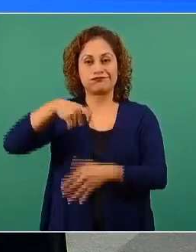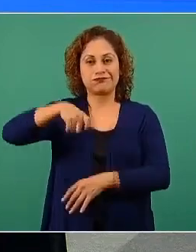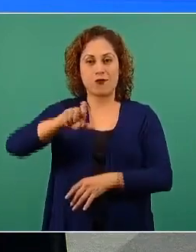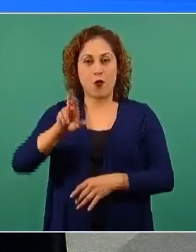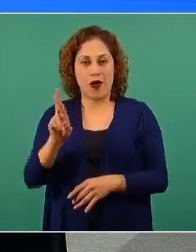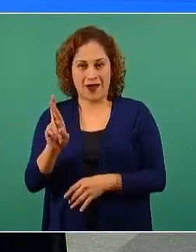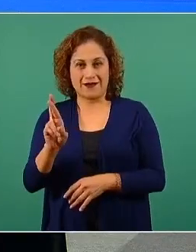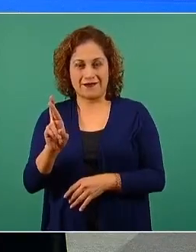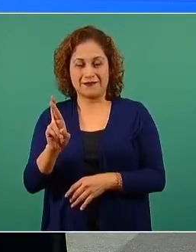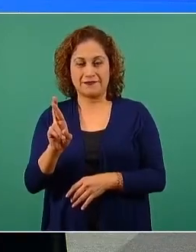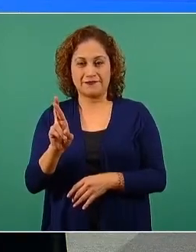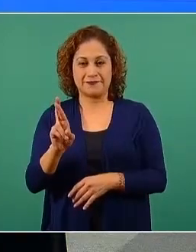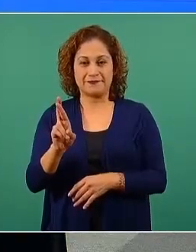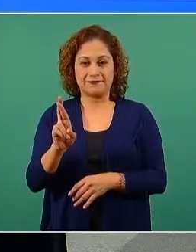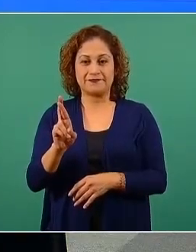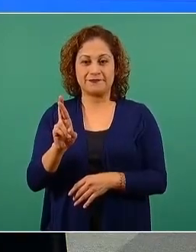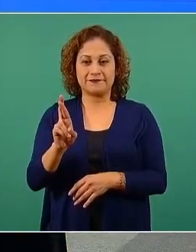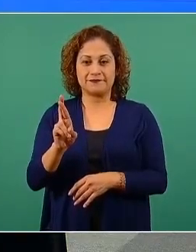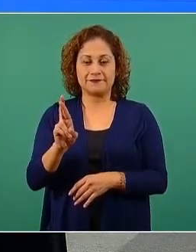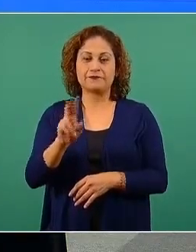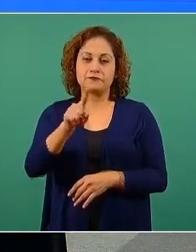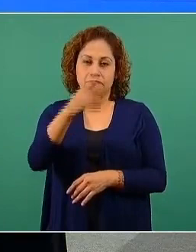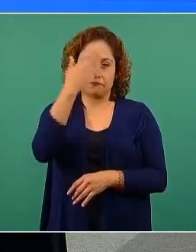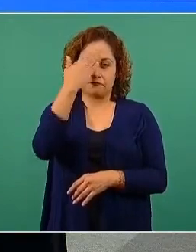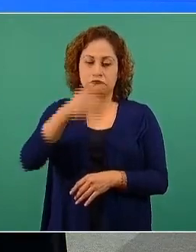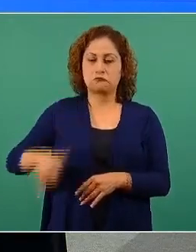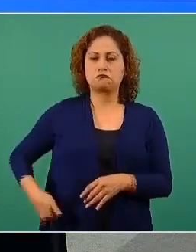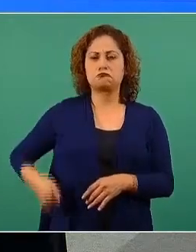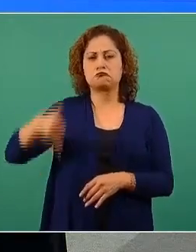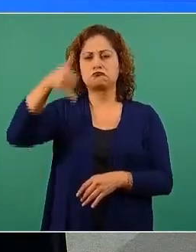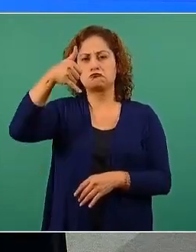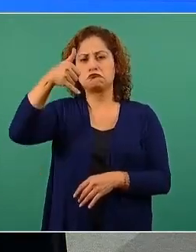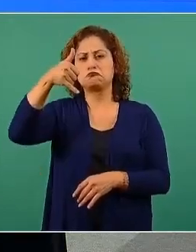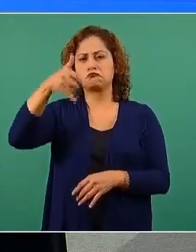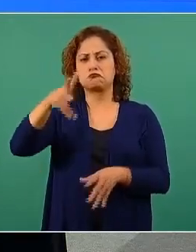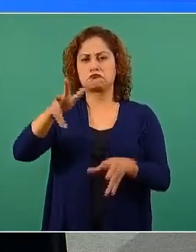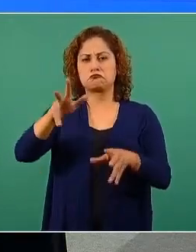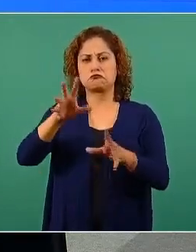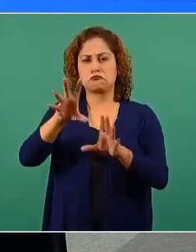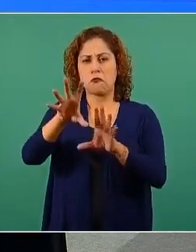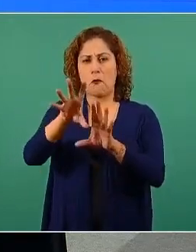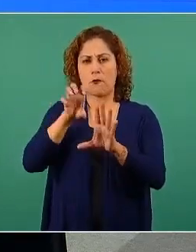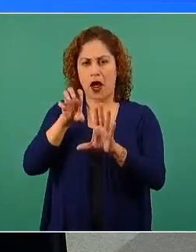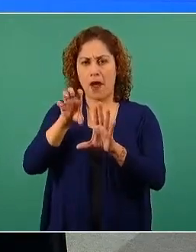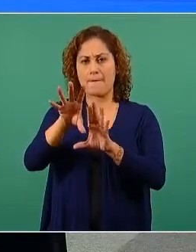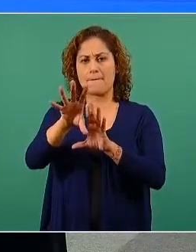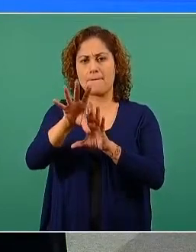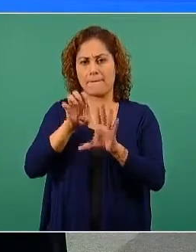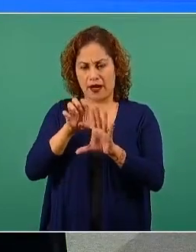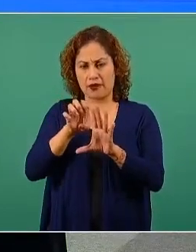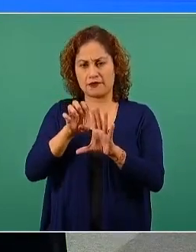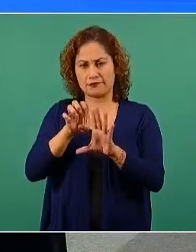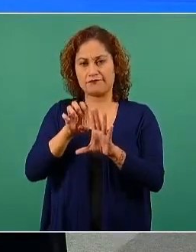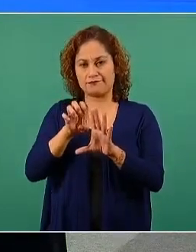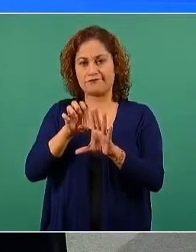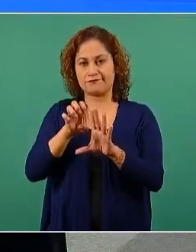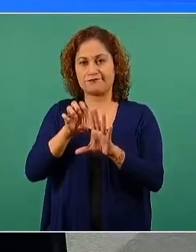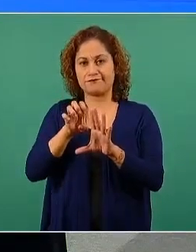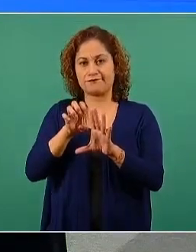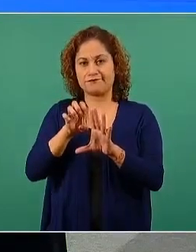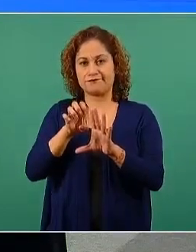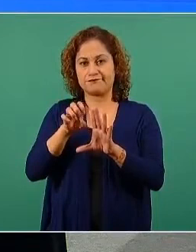que si es con un teléfono celular, con un lector de QR, escanean esta